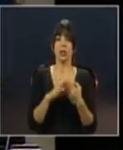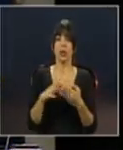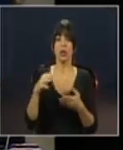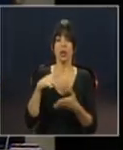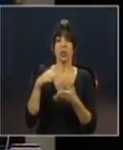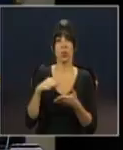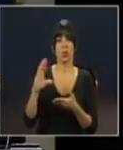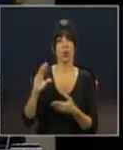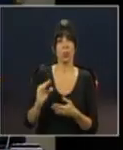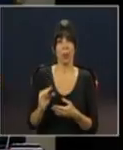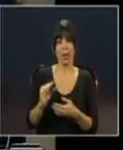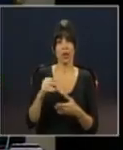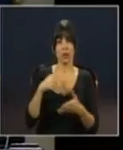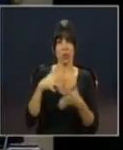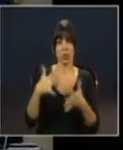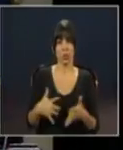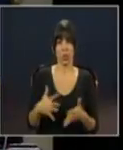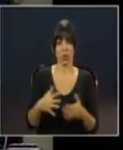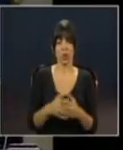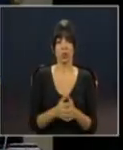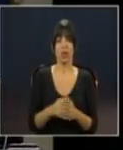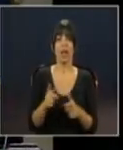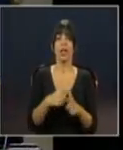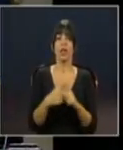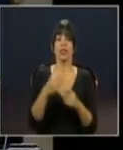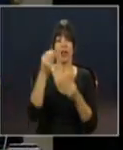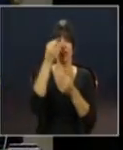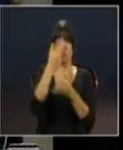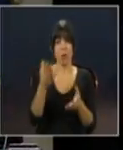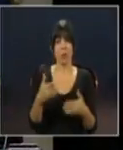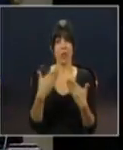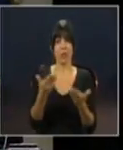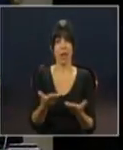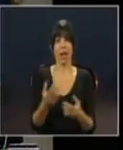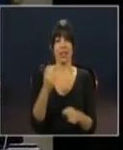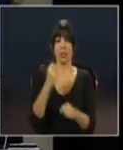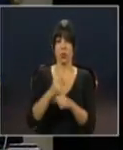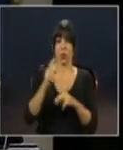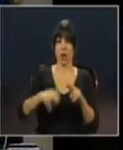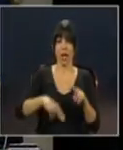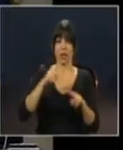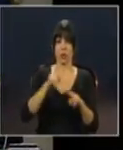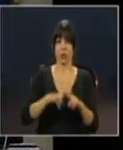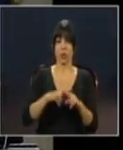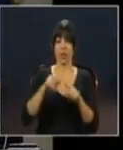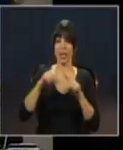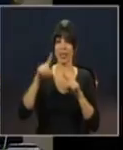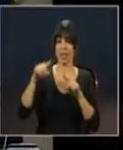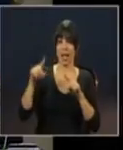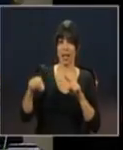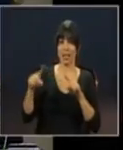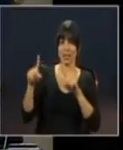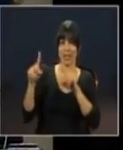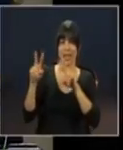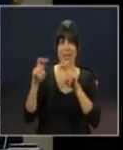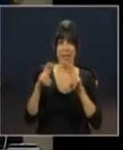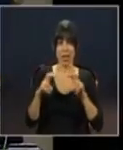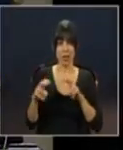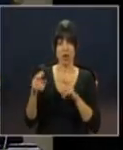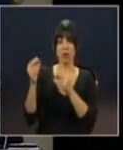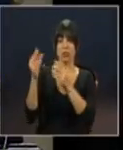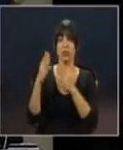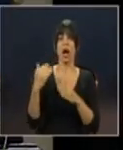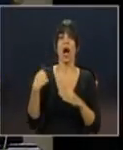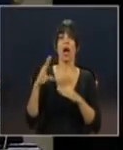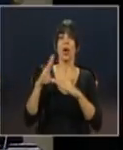escolaridad. Sin embargo, la información que ofrece el Instituto Nacional de Estadística y Censos muestra un